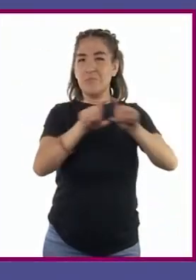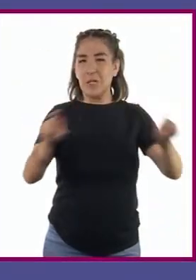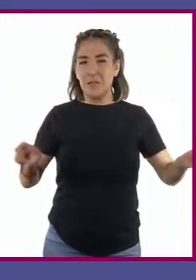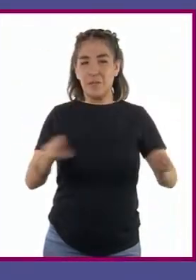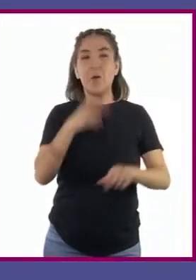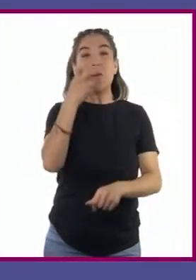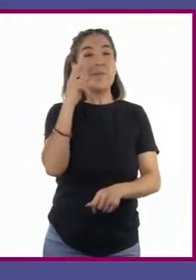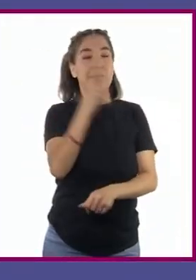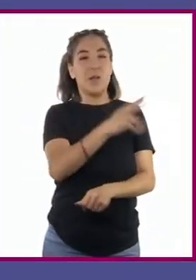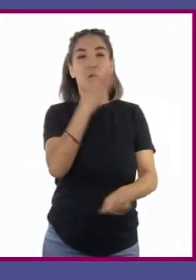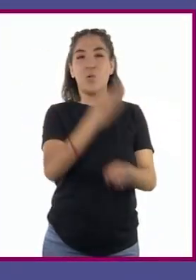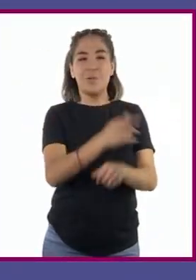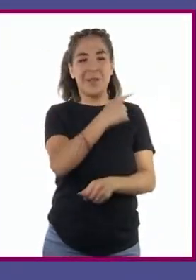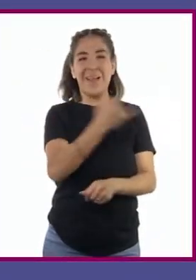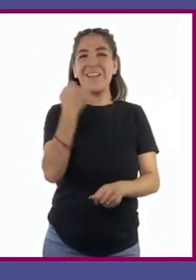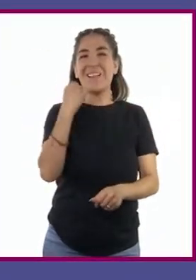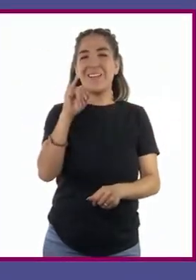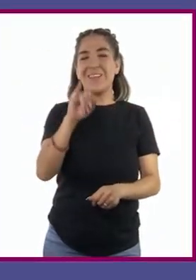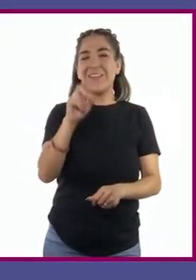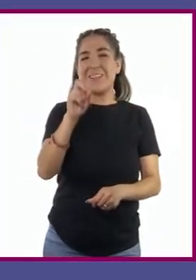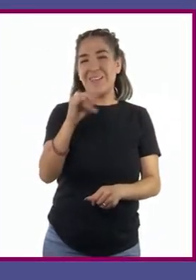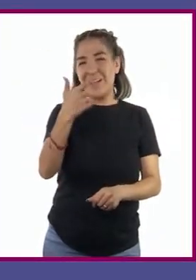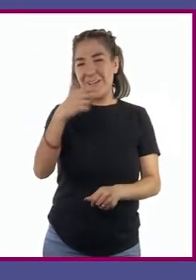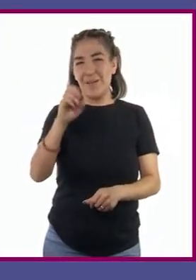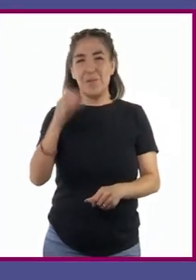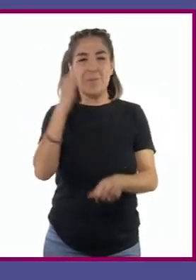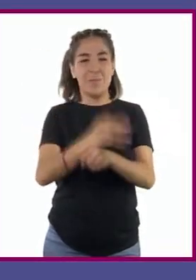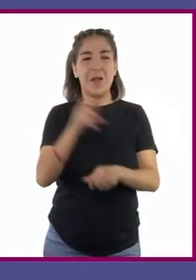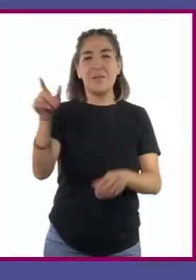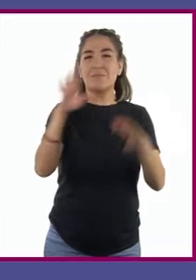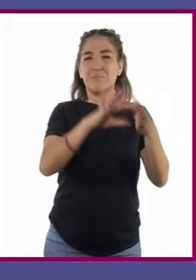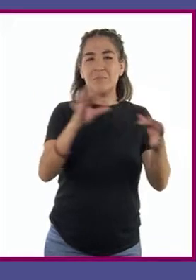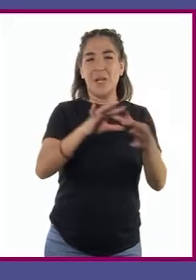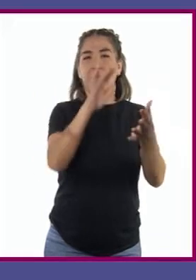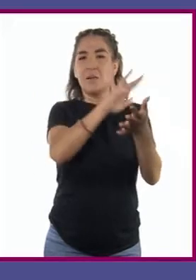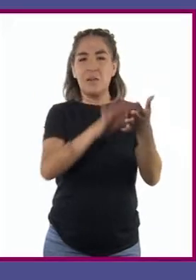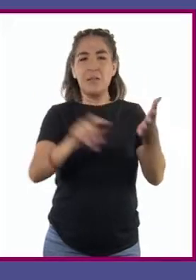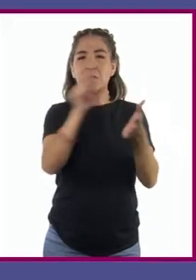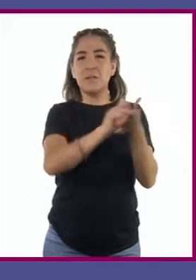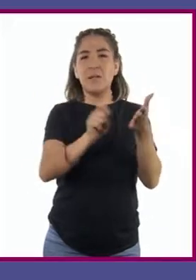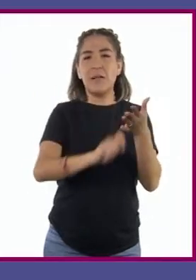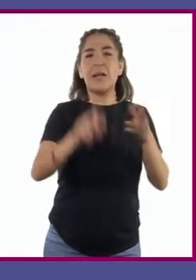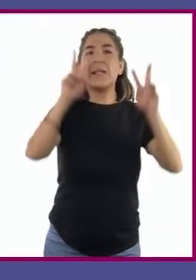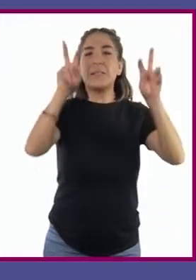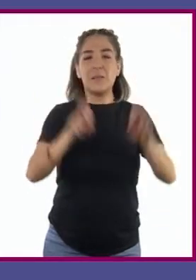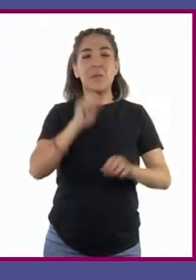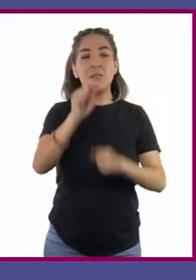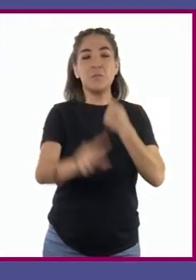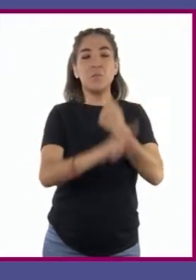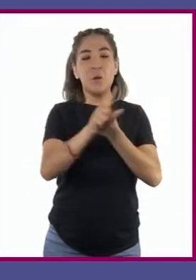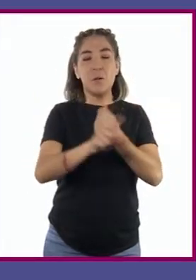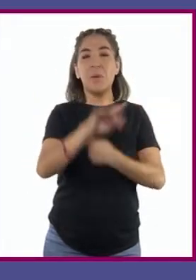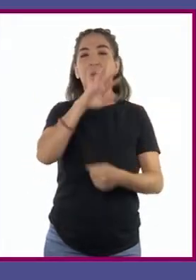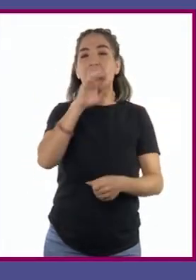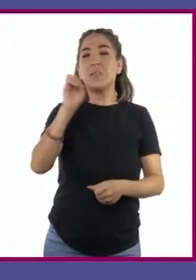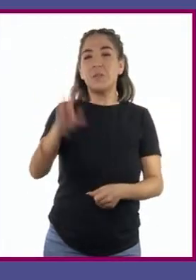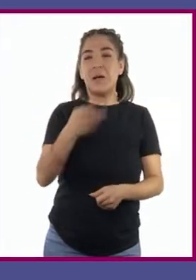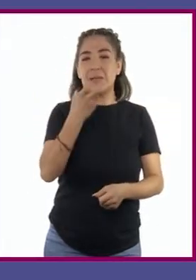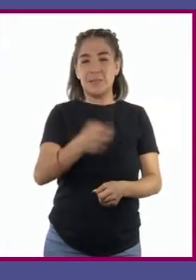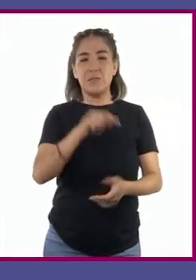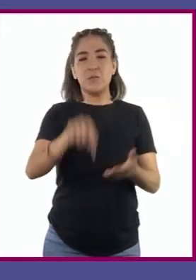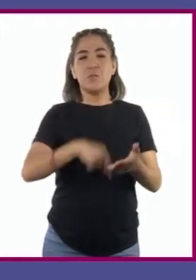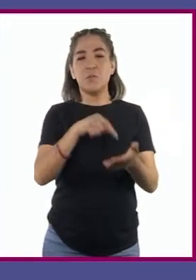aquí está el primer apunte que Diego redactó sobre las ideas de una mesa redonda, en donde el tema es el problema de la basura en nuestra